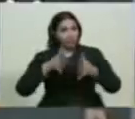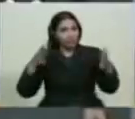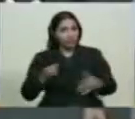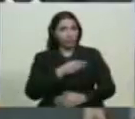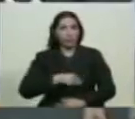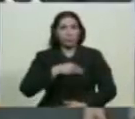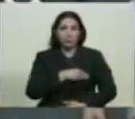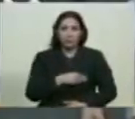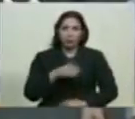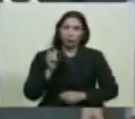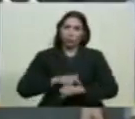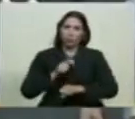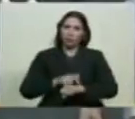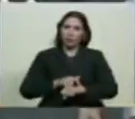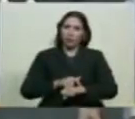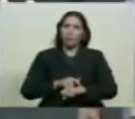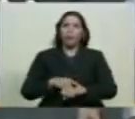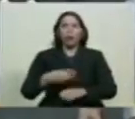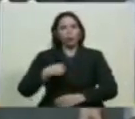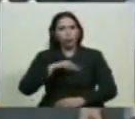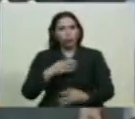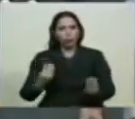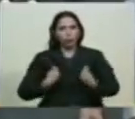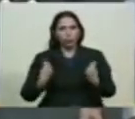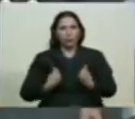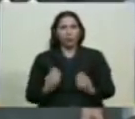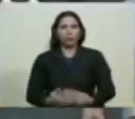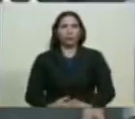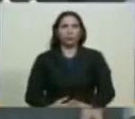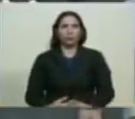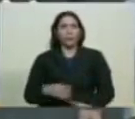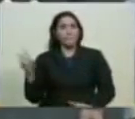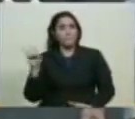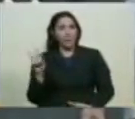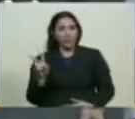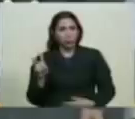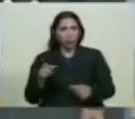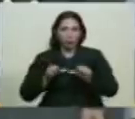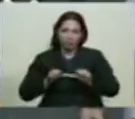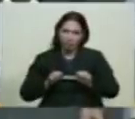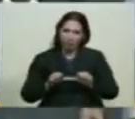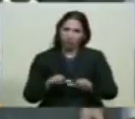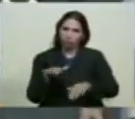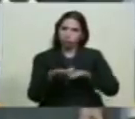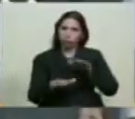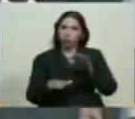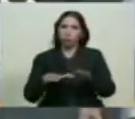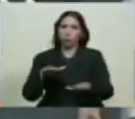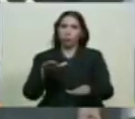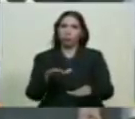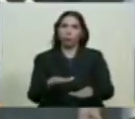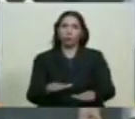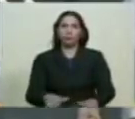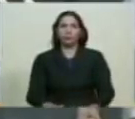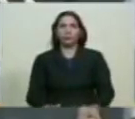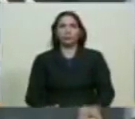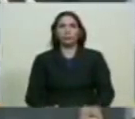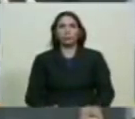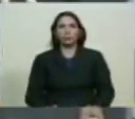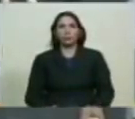este tiempo que estamos viviendo. Venezuela tiene que seguir andando